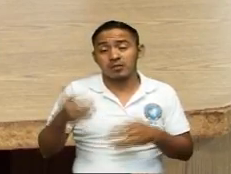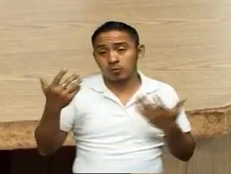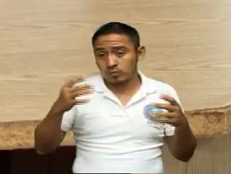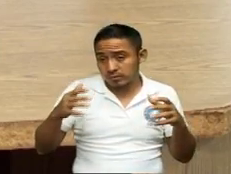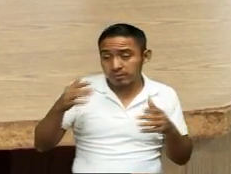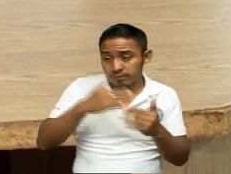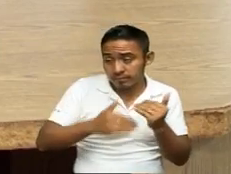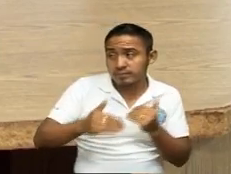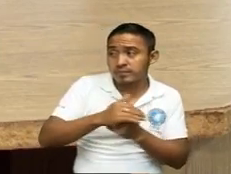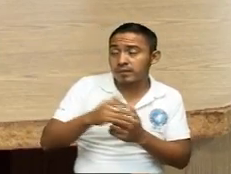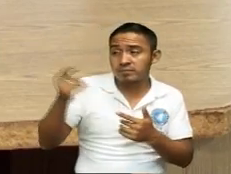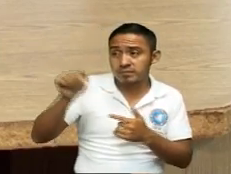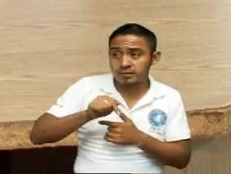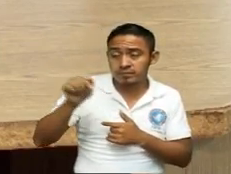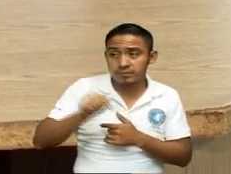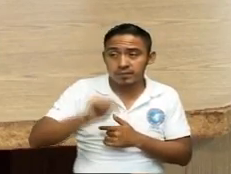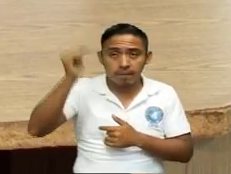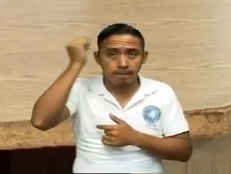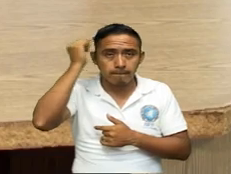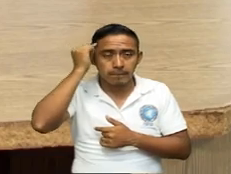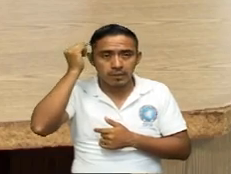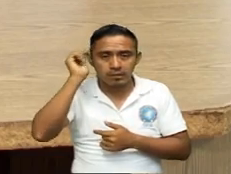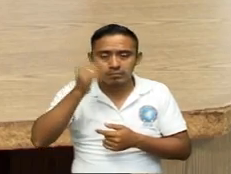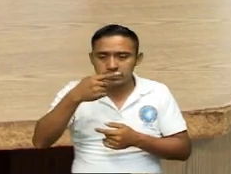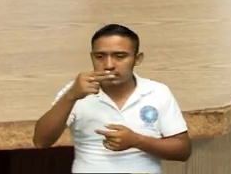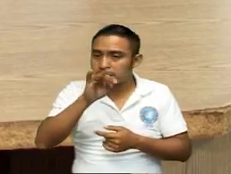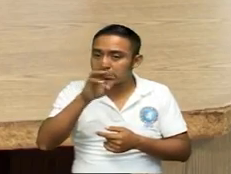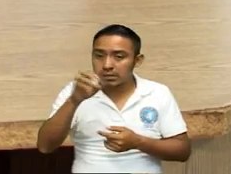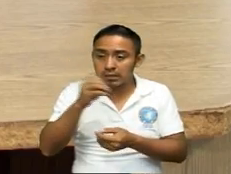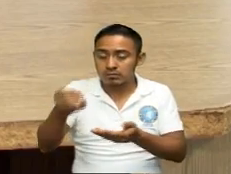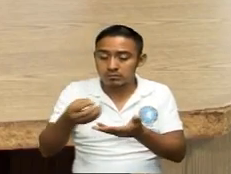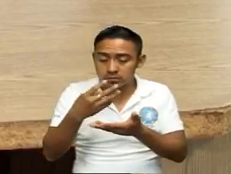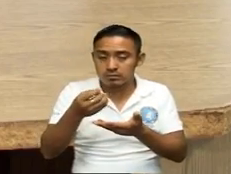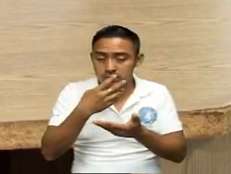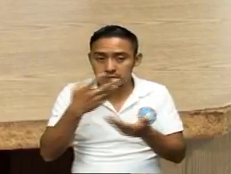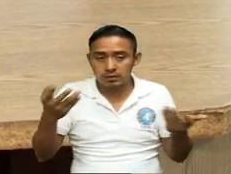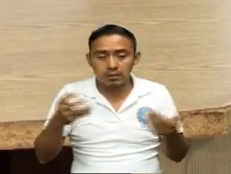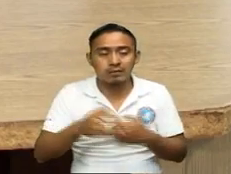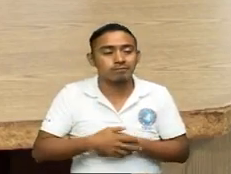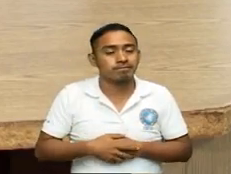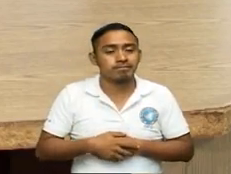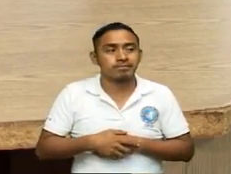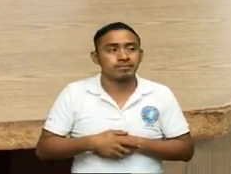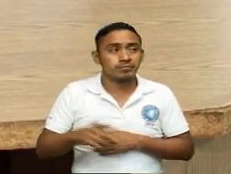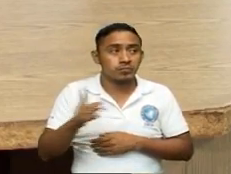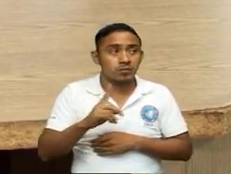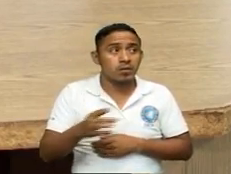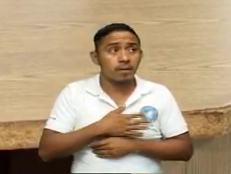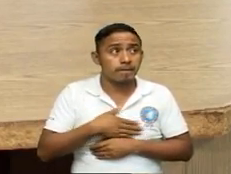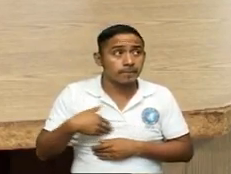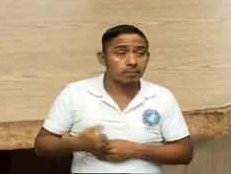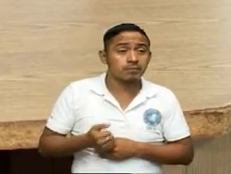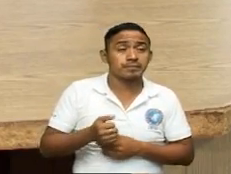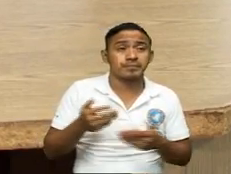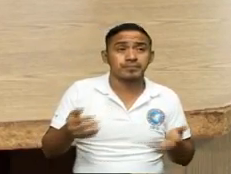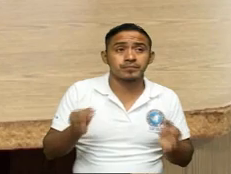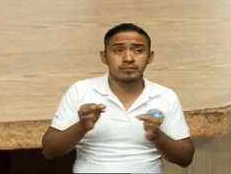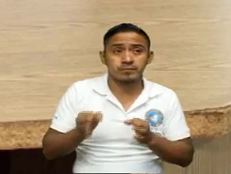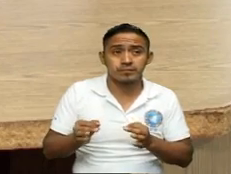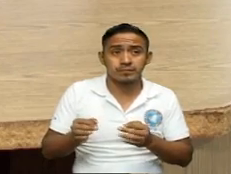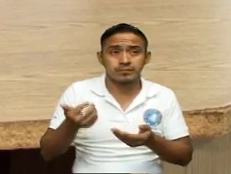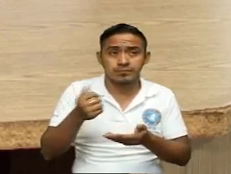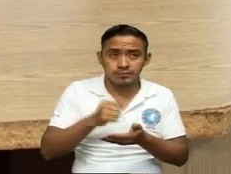vienen acá al centro pensando que le dan hierro, las automedican. Y realmente que la solución es las recomendaciones y una